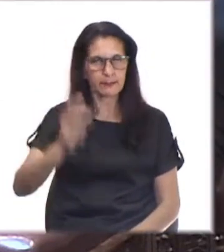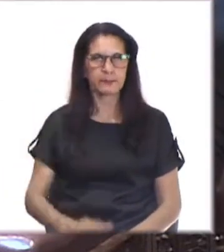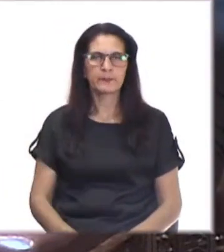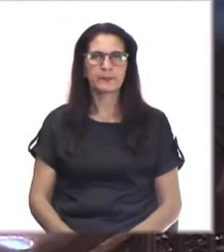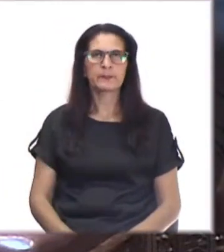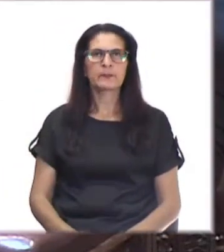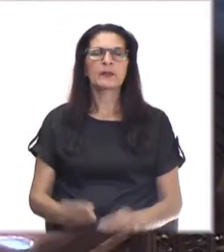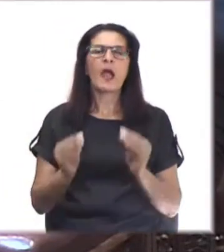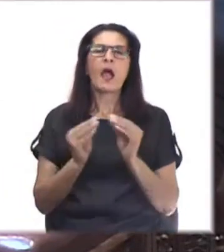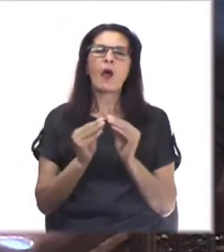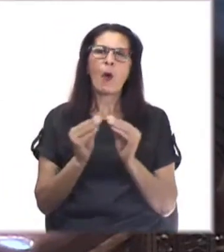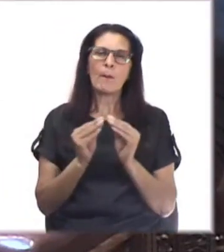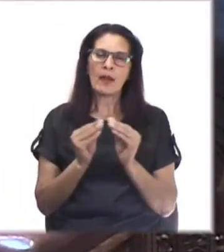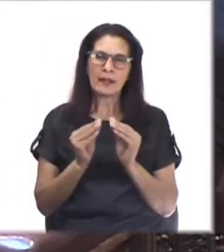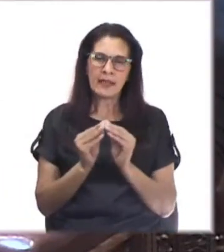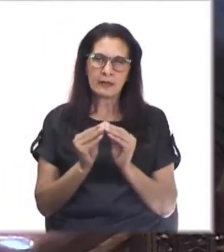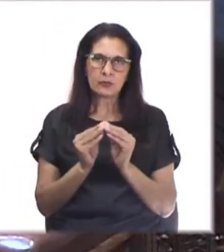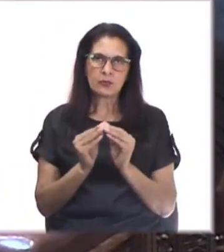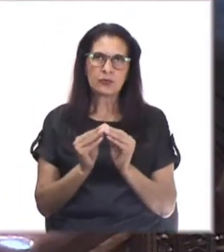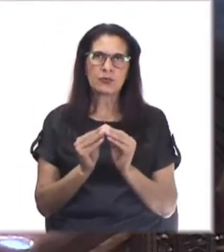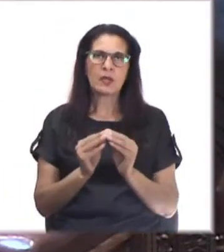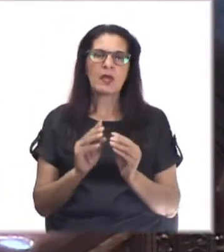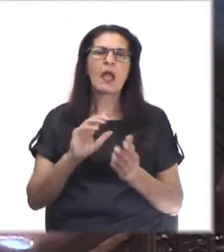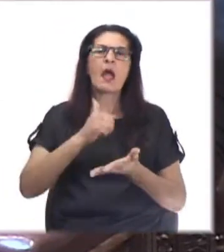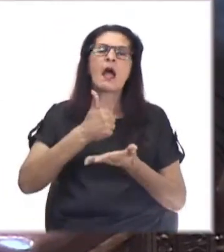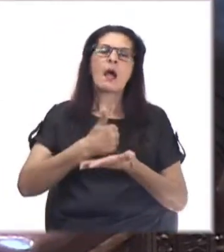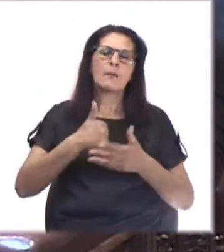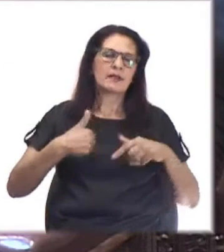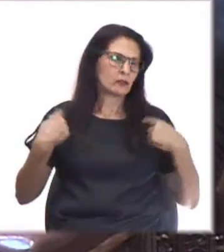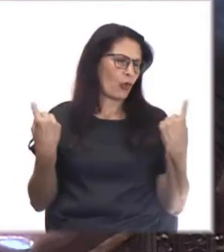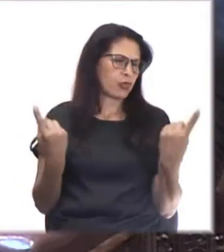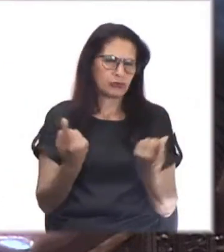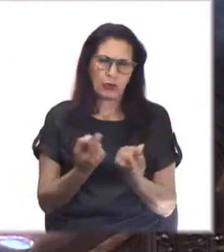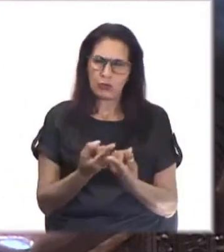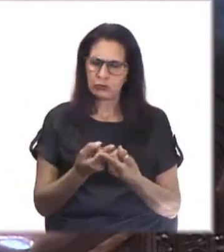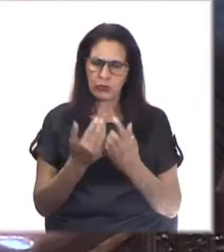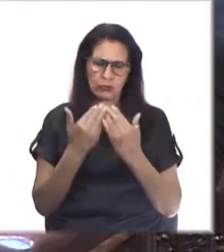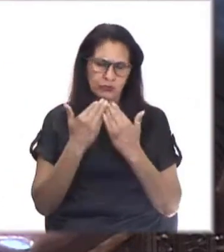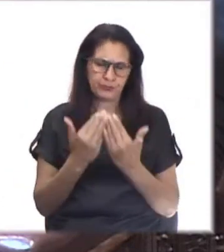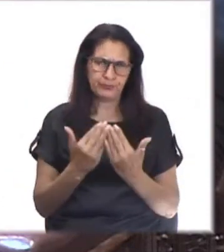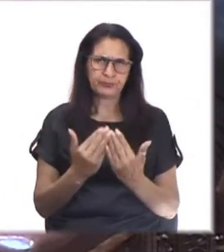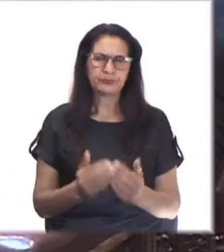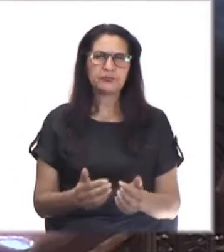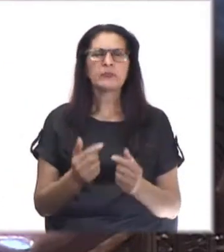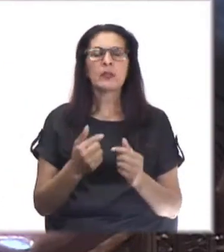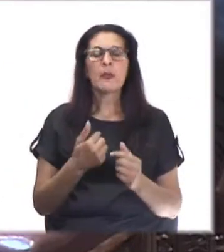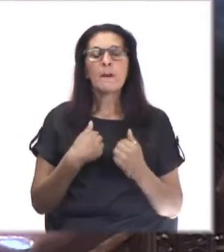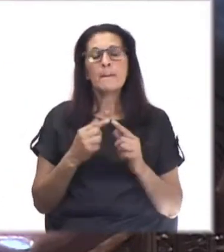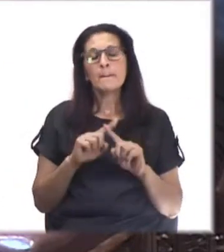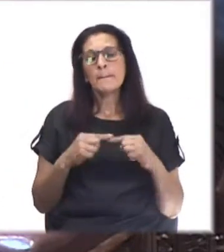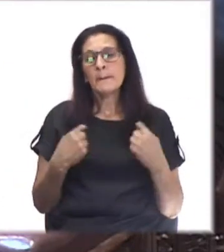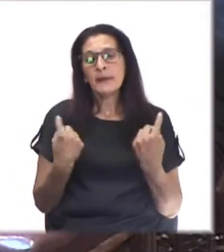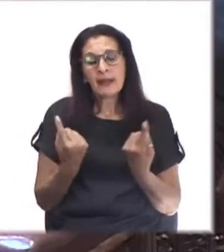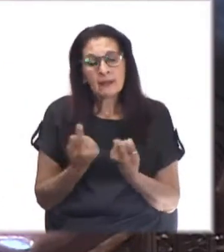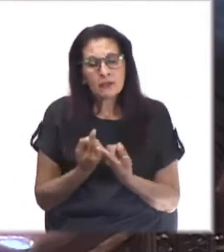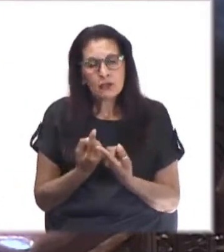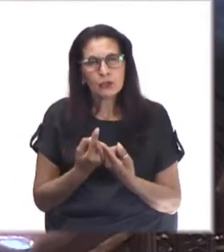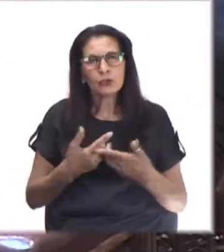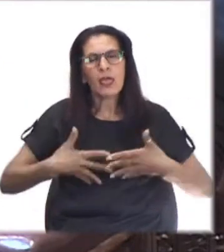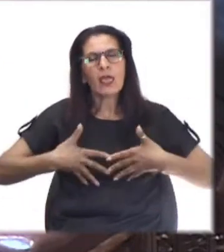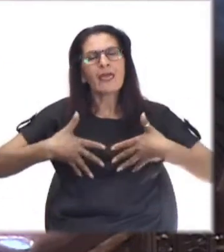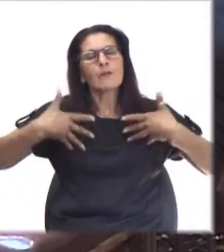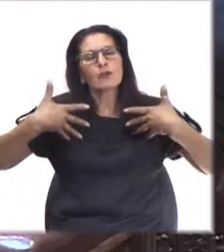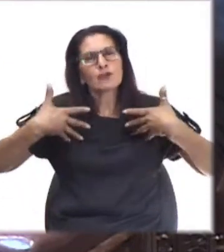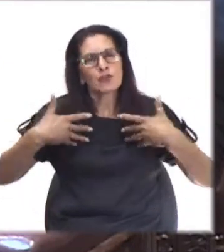los compañeros, a los presentes todos. Es para nosotros una enorme emoción estar